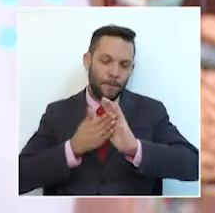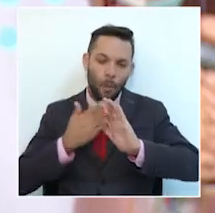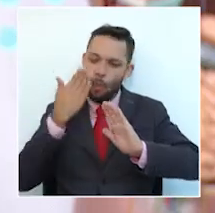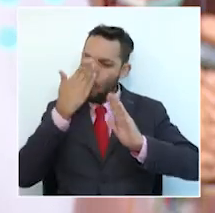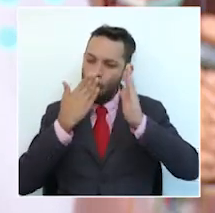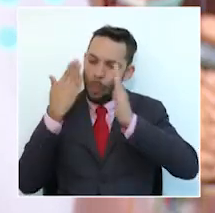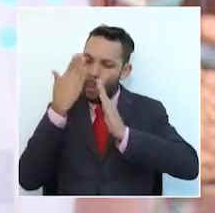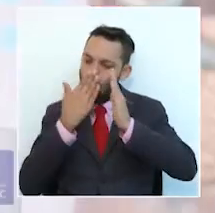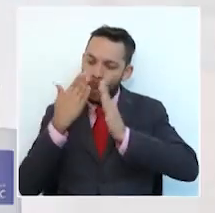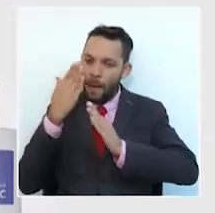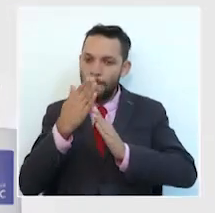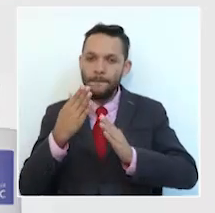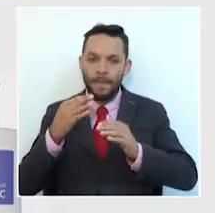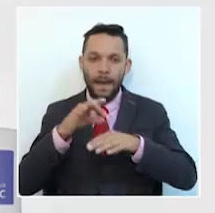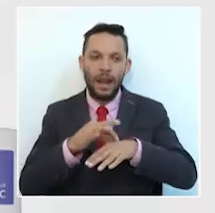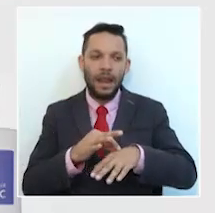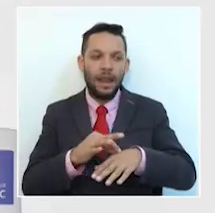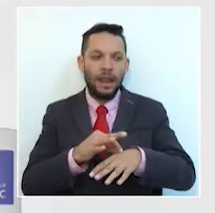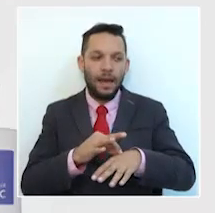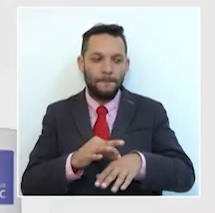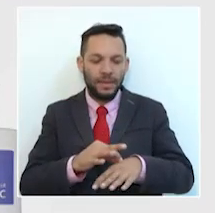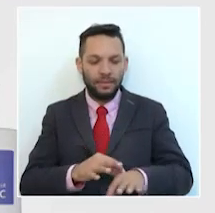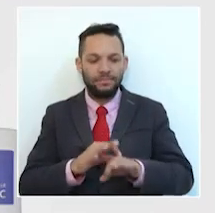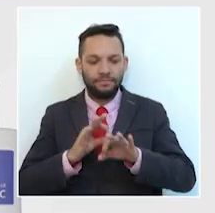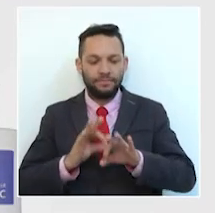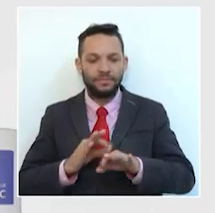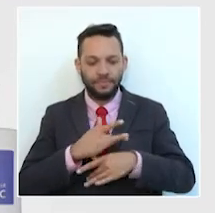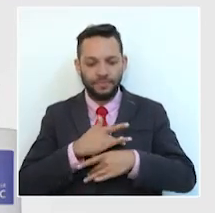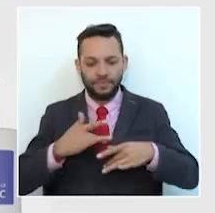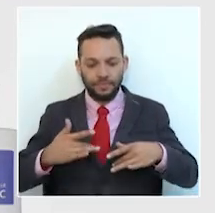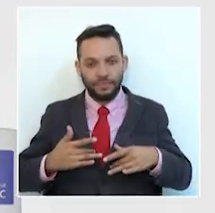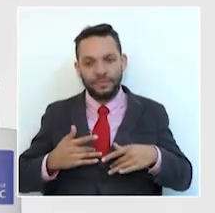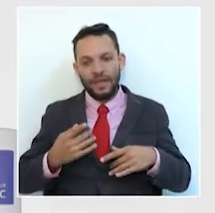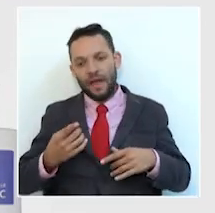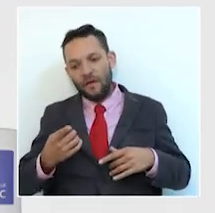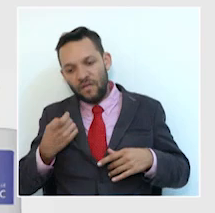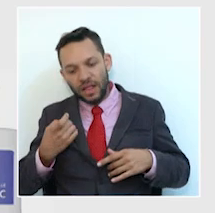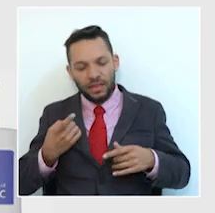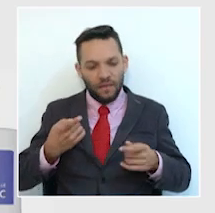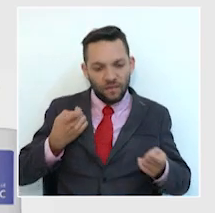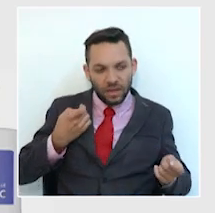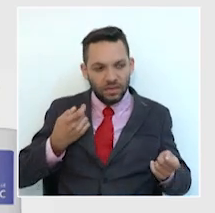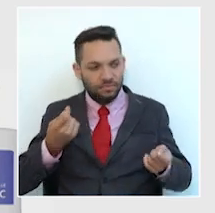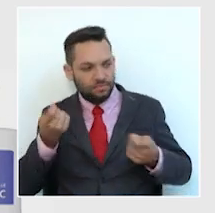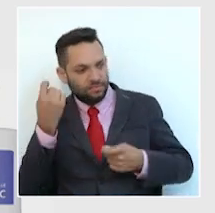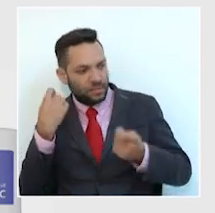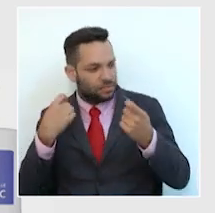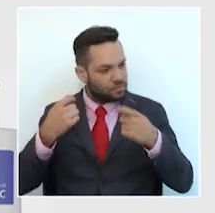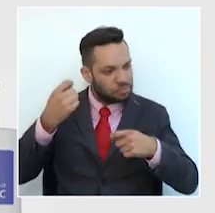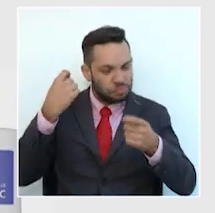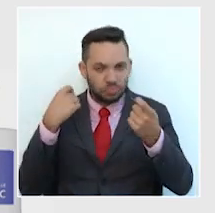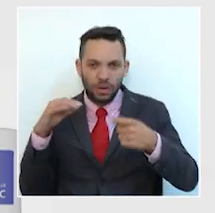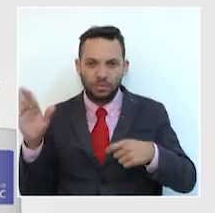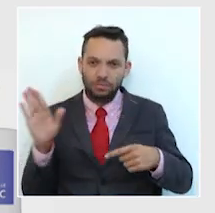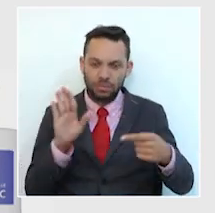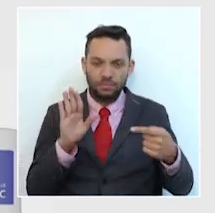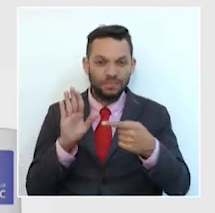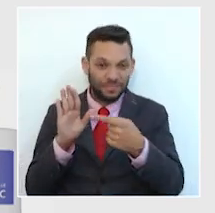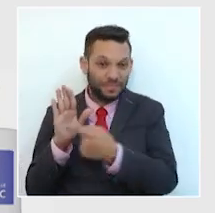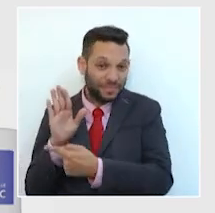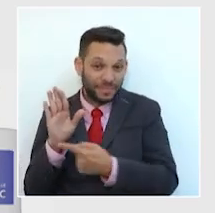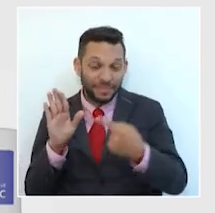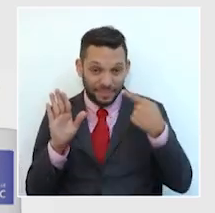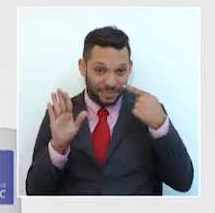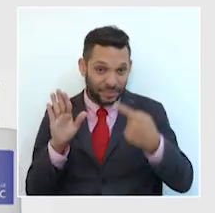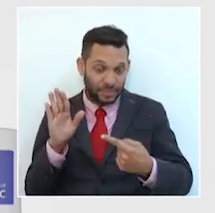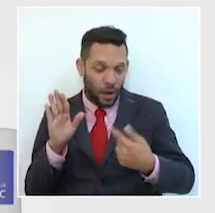beneficios para la piel yo creo que no hace falta recurrir a una gran marca termal para desarrollar un producto creo que cualquier agua